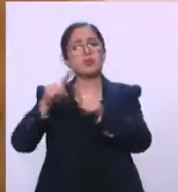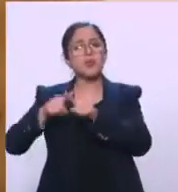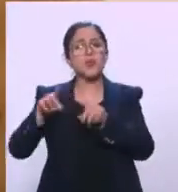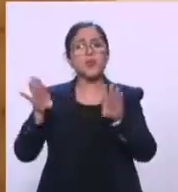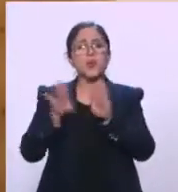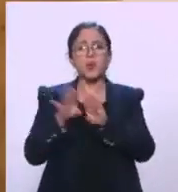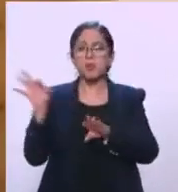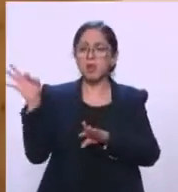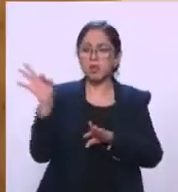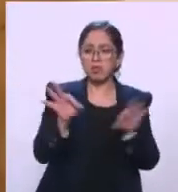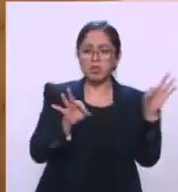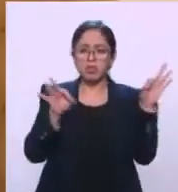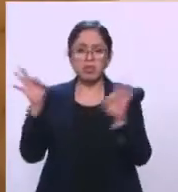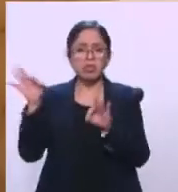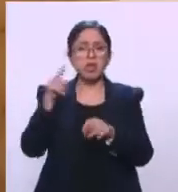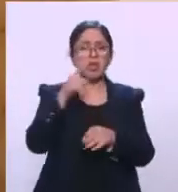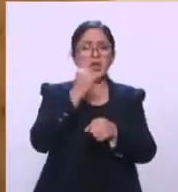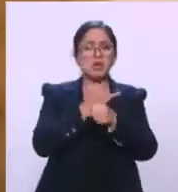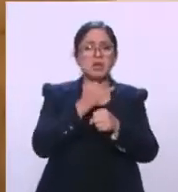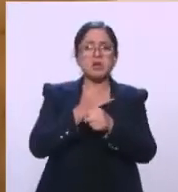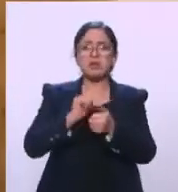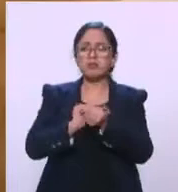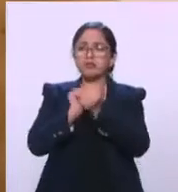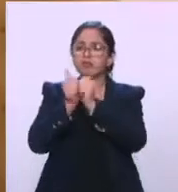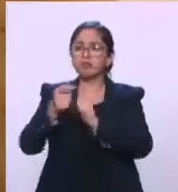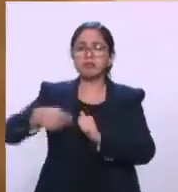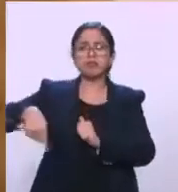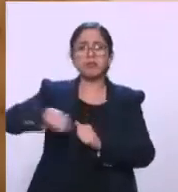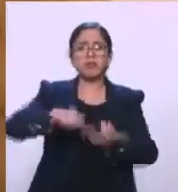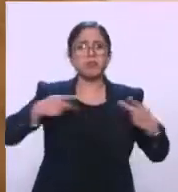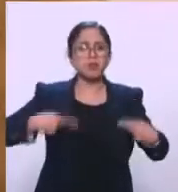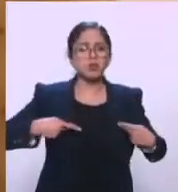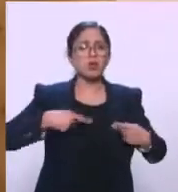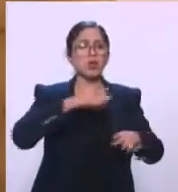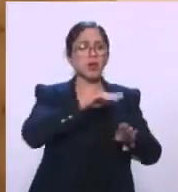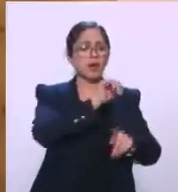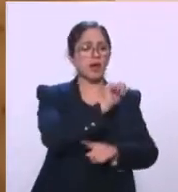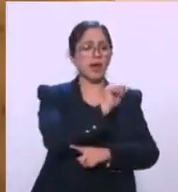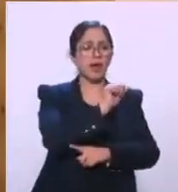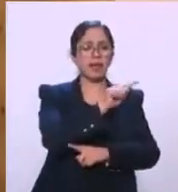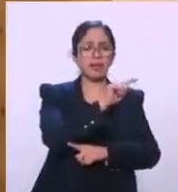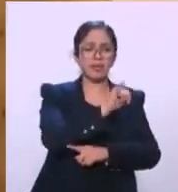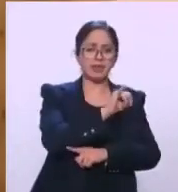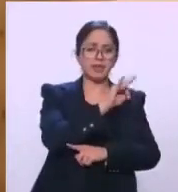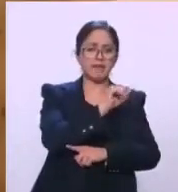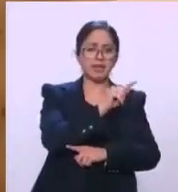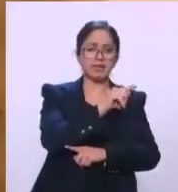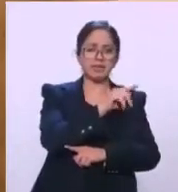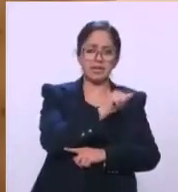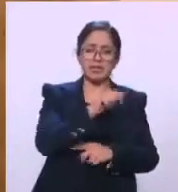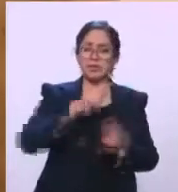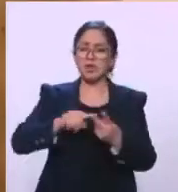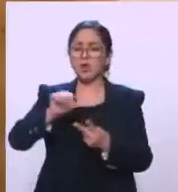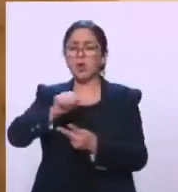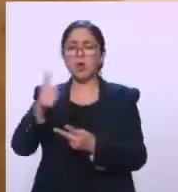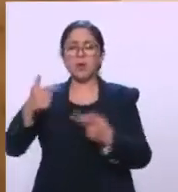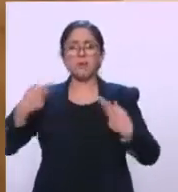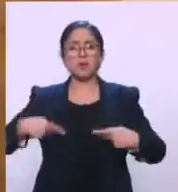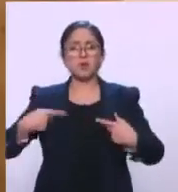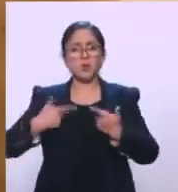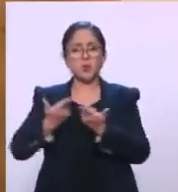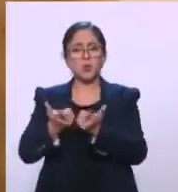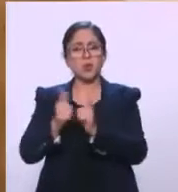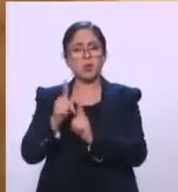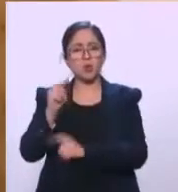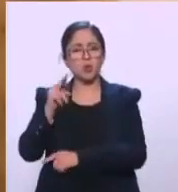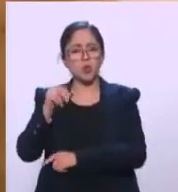digital estaba alentando a crear conflictos entre los antifascistas y la gente pro Trump. Entonces hay que